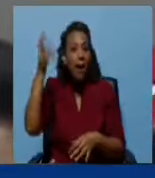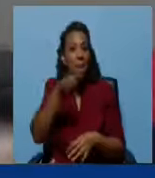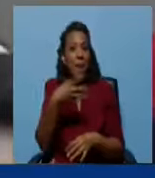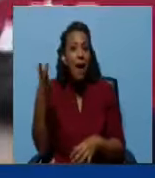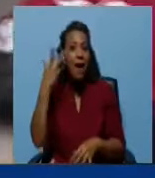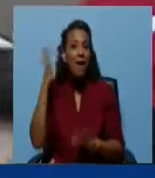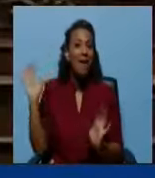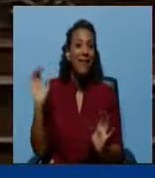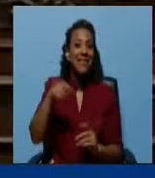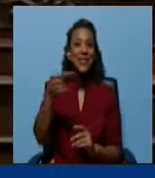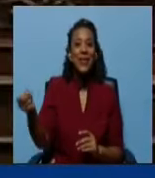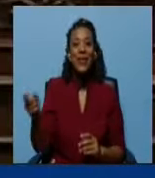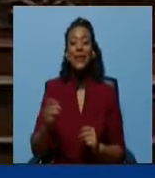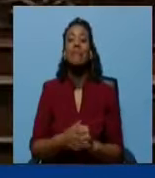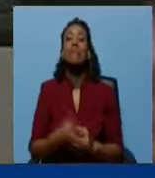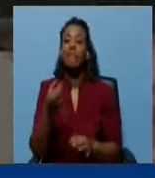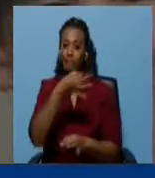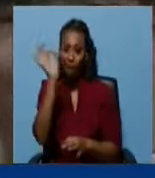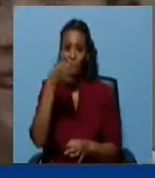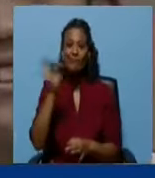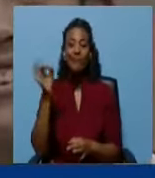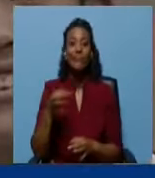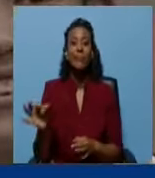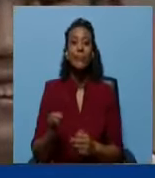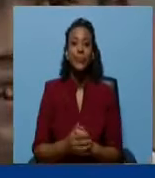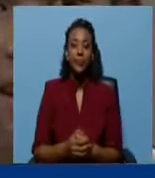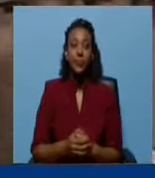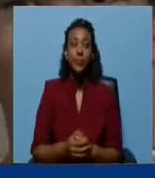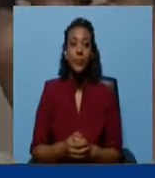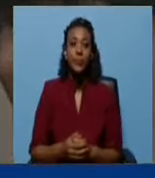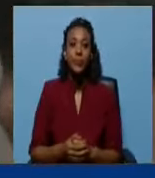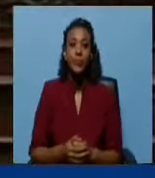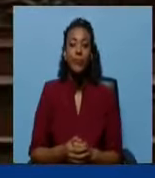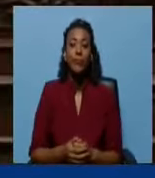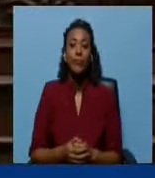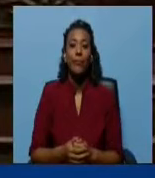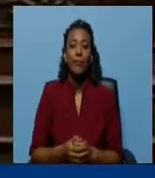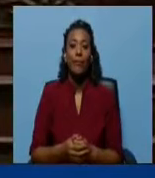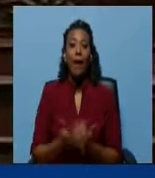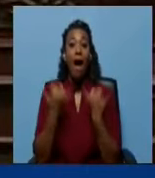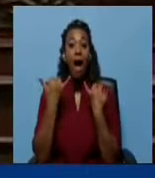Bueno, muchachos. ¿Correcto? Bueno. Y